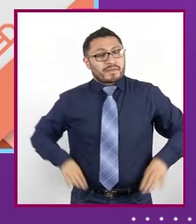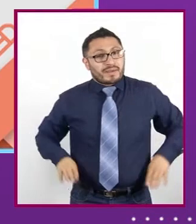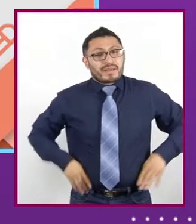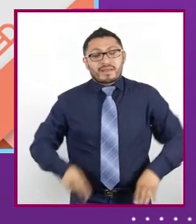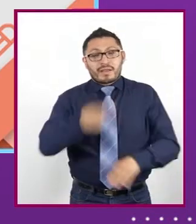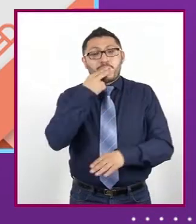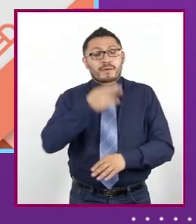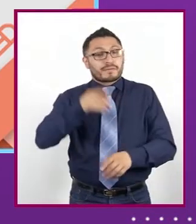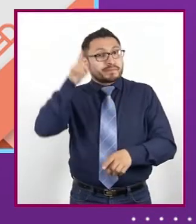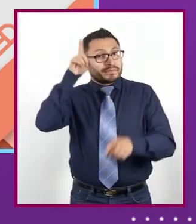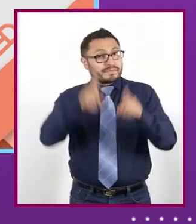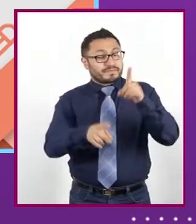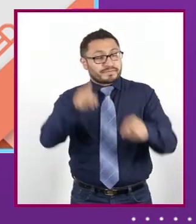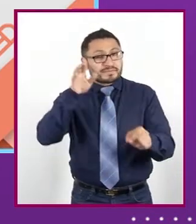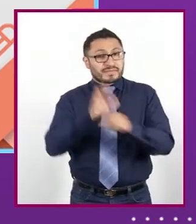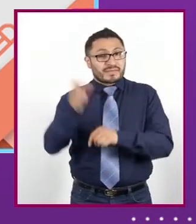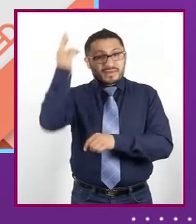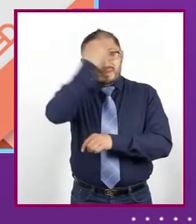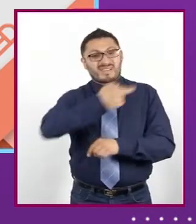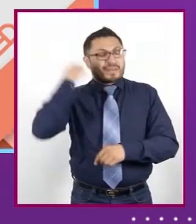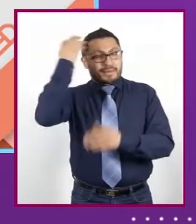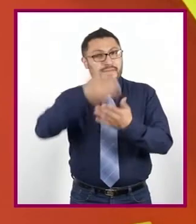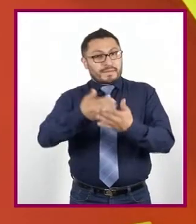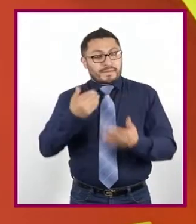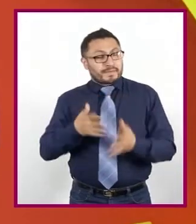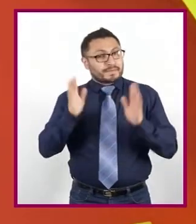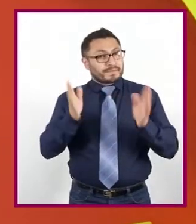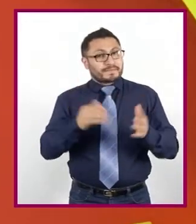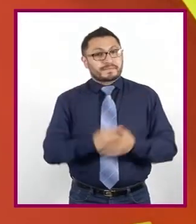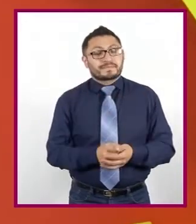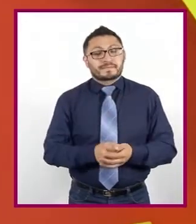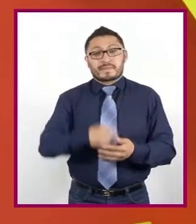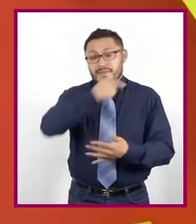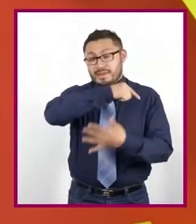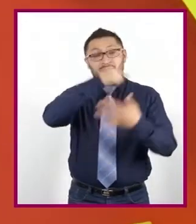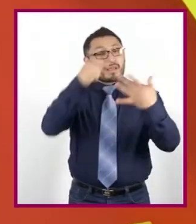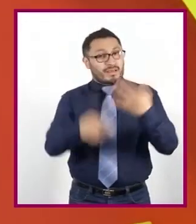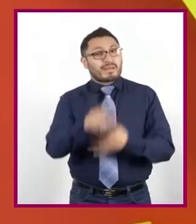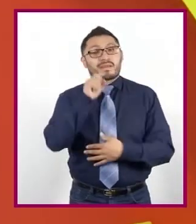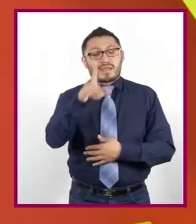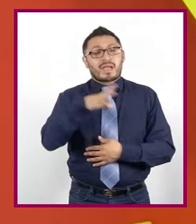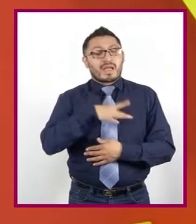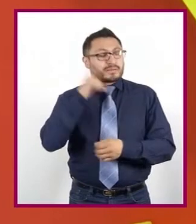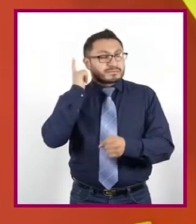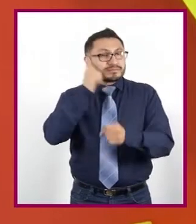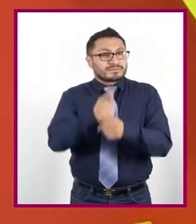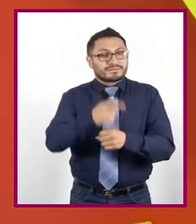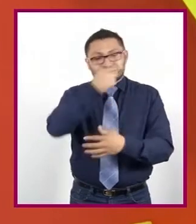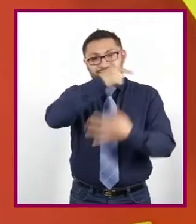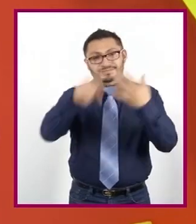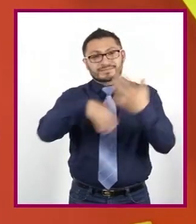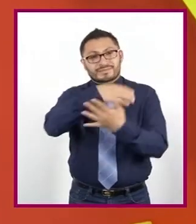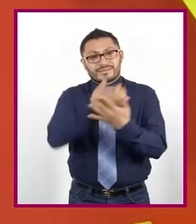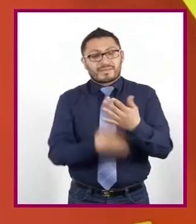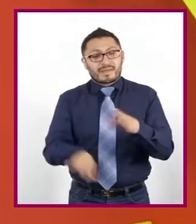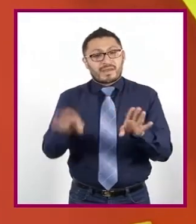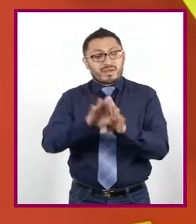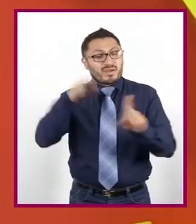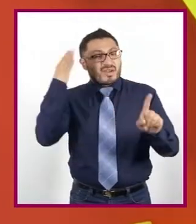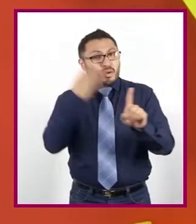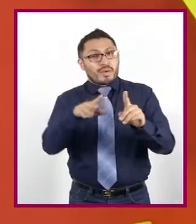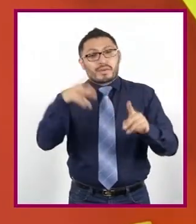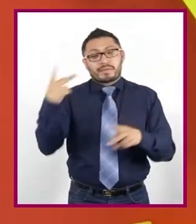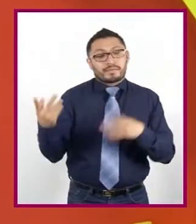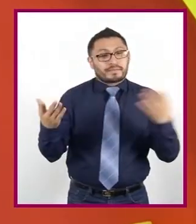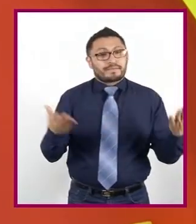de acuerdo con la revisión efectuada. Además de las cláusulas, hay que notar que estos contratos están pensados para